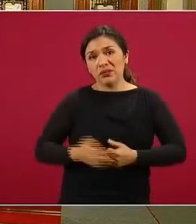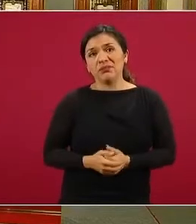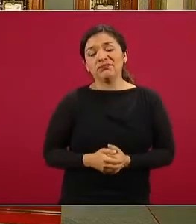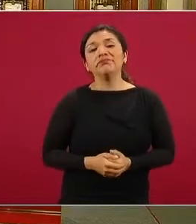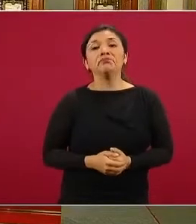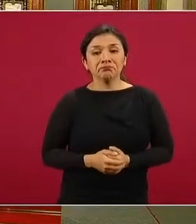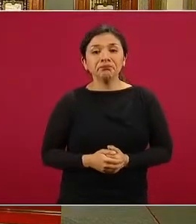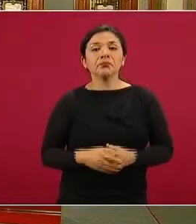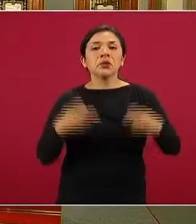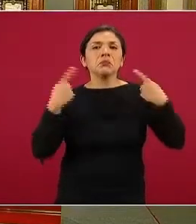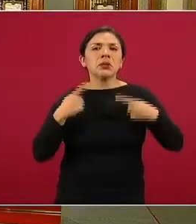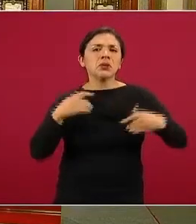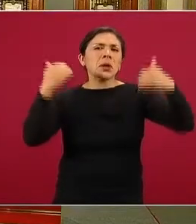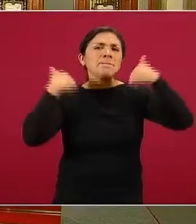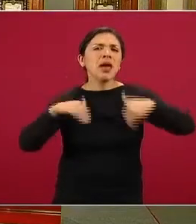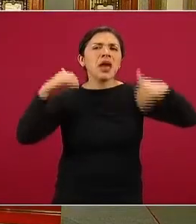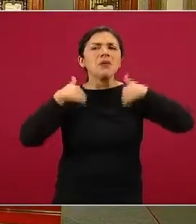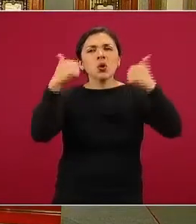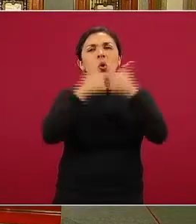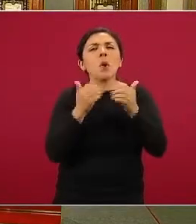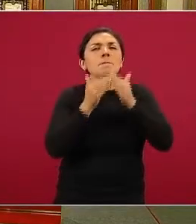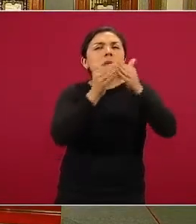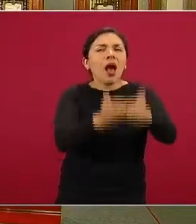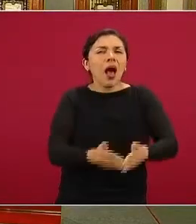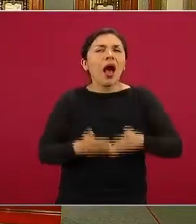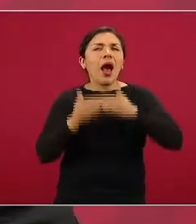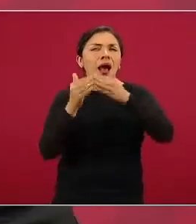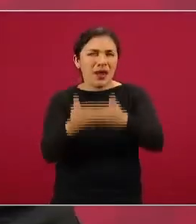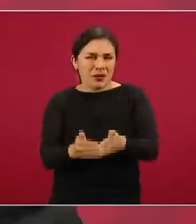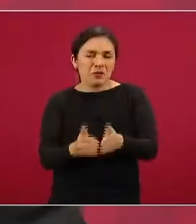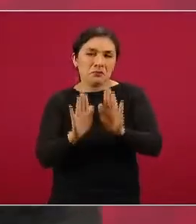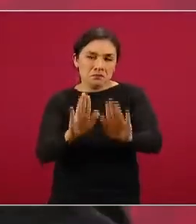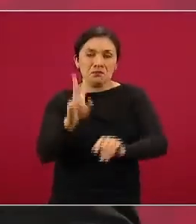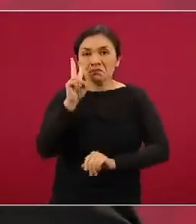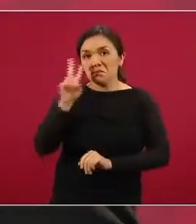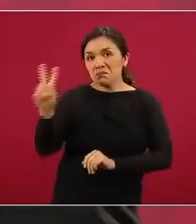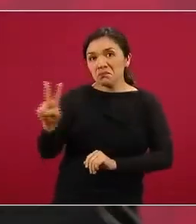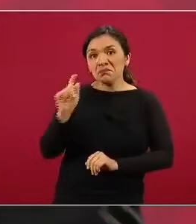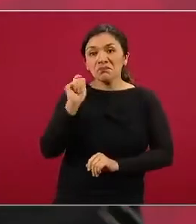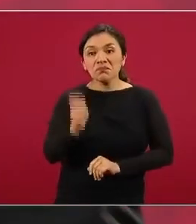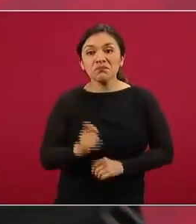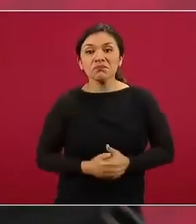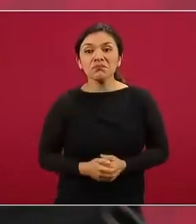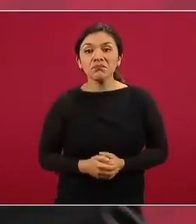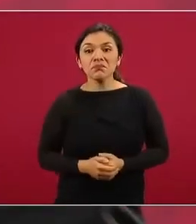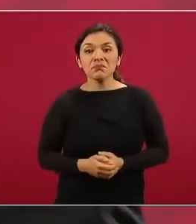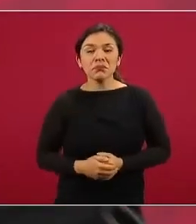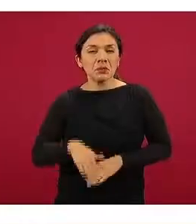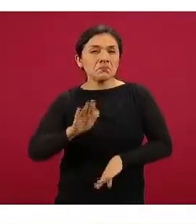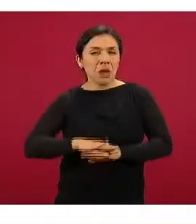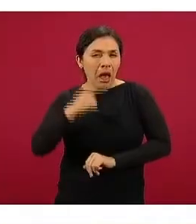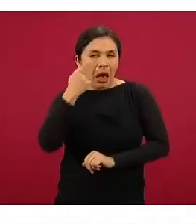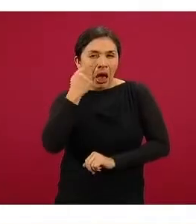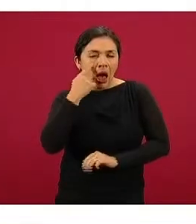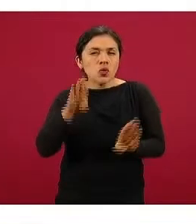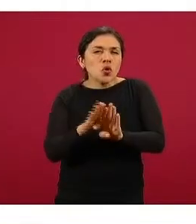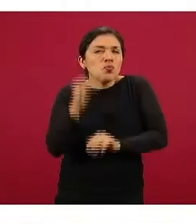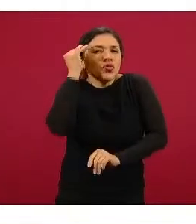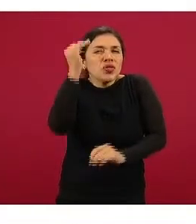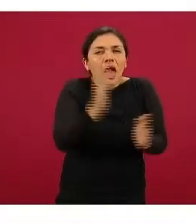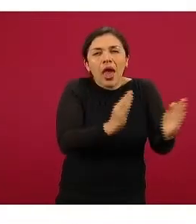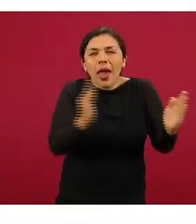en excursionistas por cruceros, vemos que siempre, de acuerdo a las